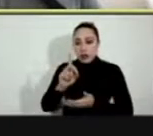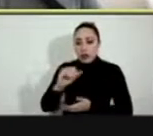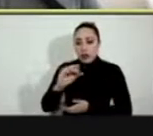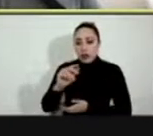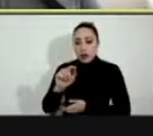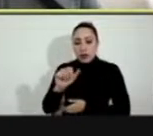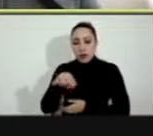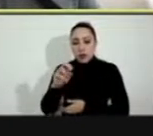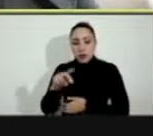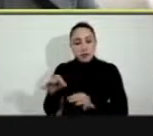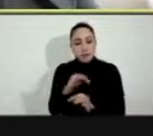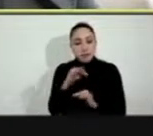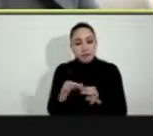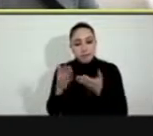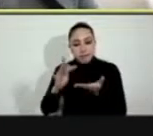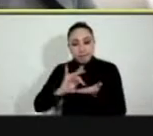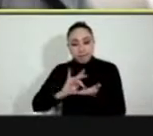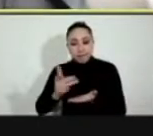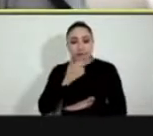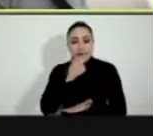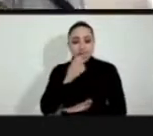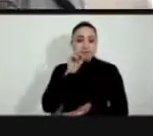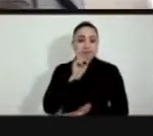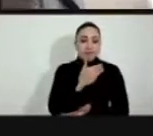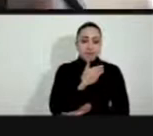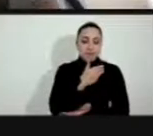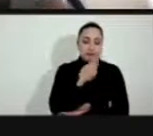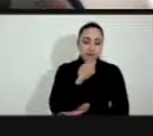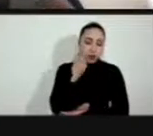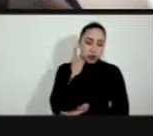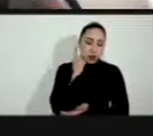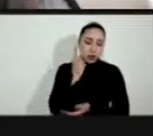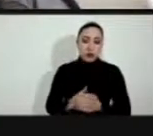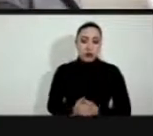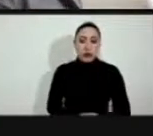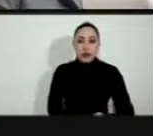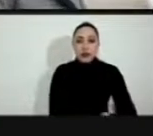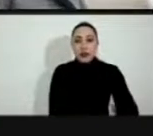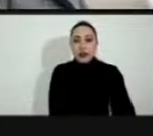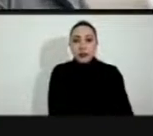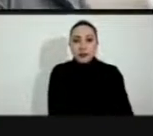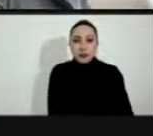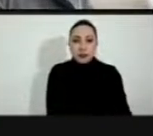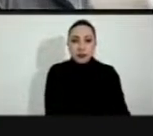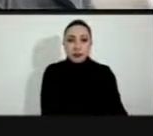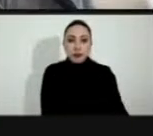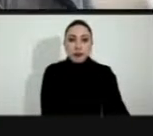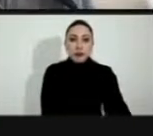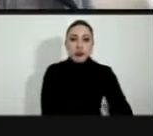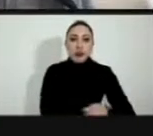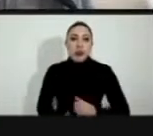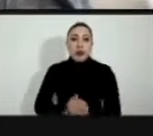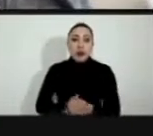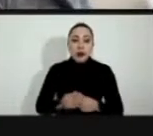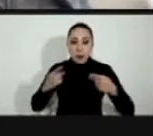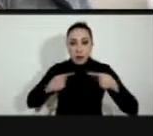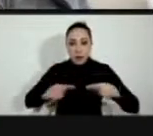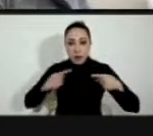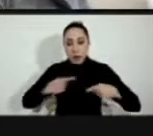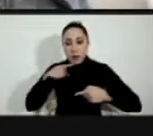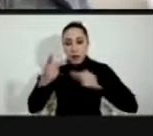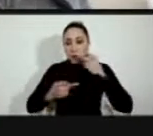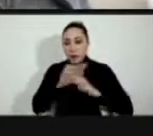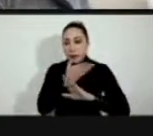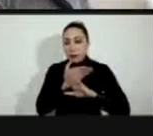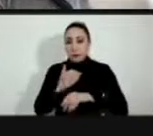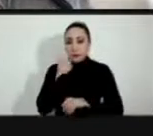diputados. Muchas gracias, diputado. Esta discusión del dictamen se abre el registro de oradores, oradores en